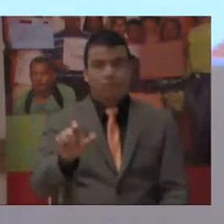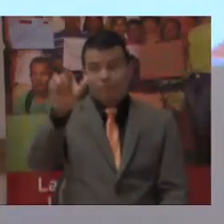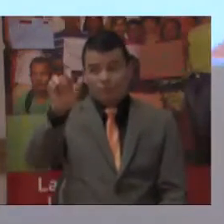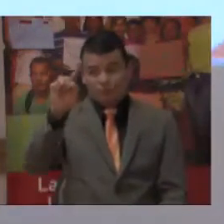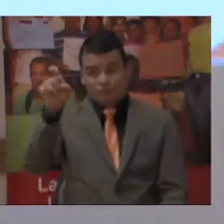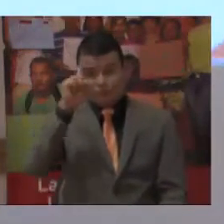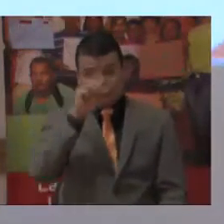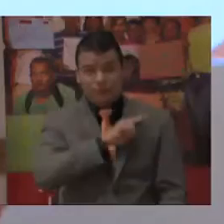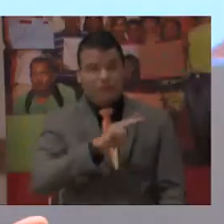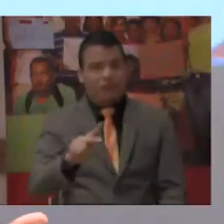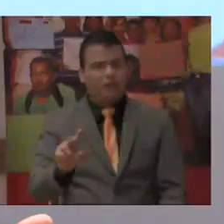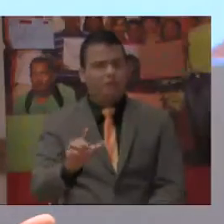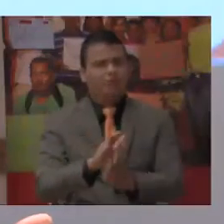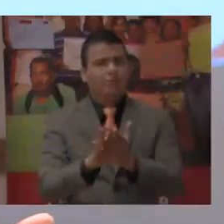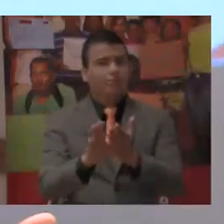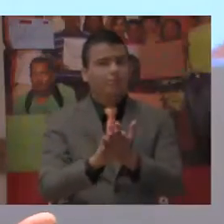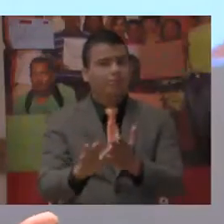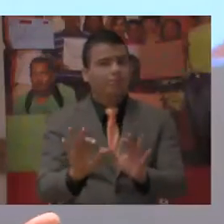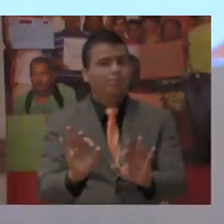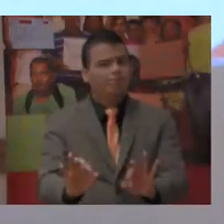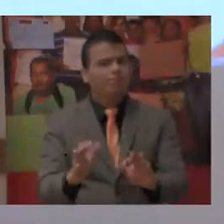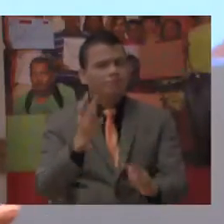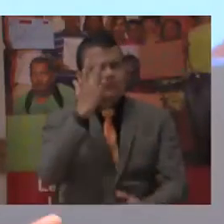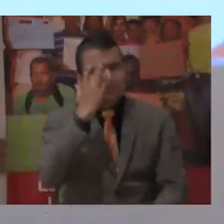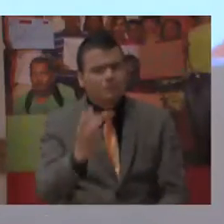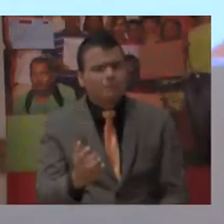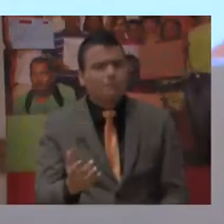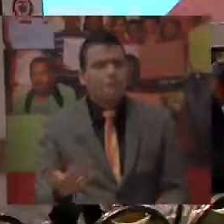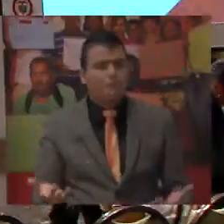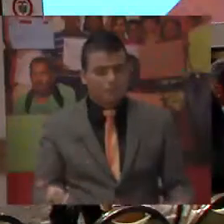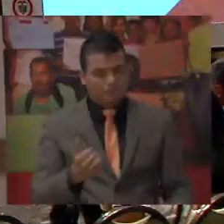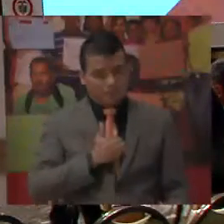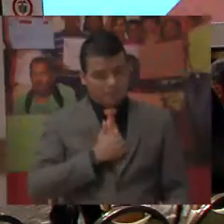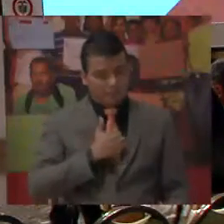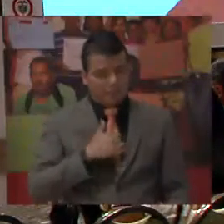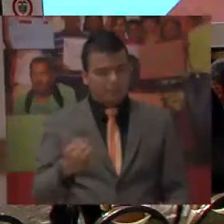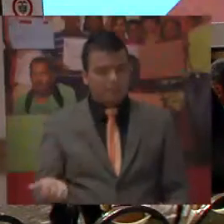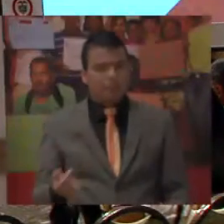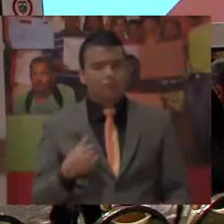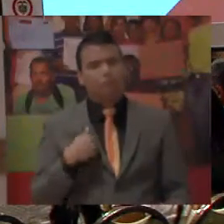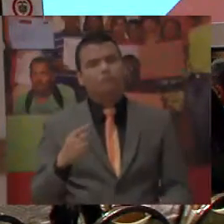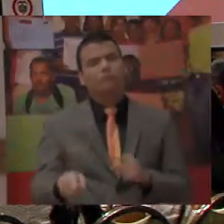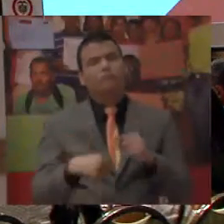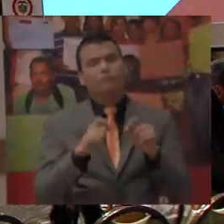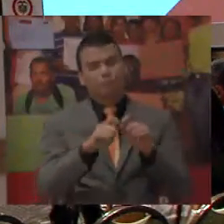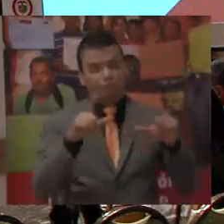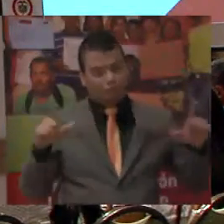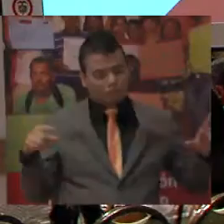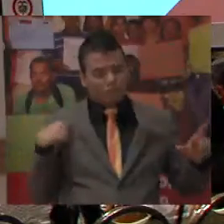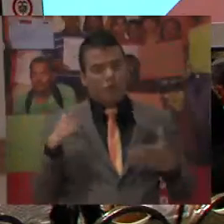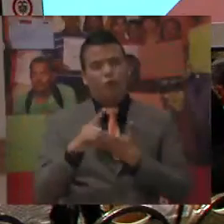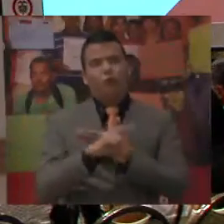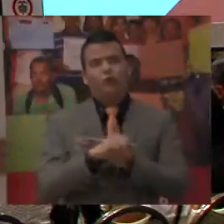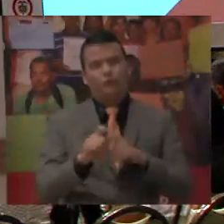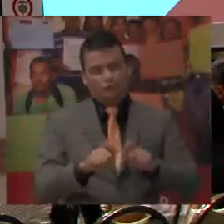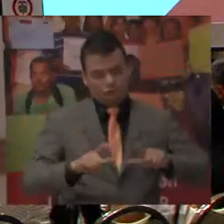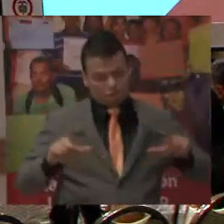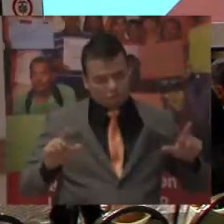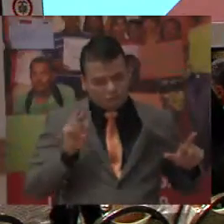quiero decir esto porque me gusta levantarme y encontrar Twitter donde me dicen o leo